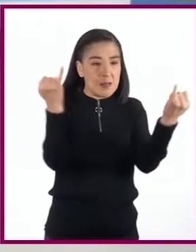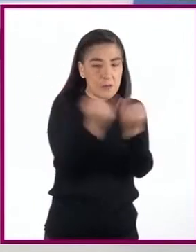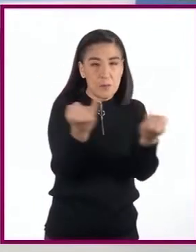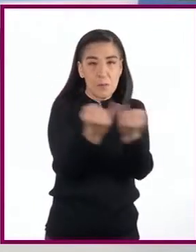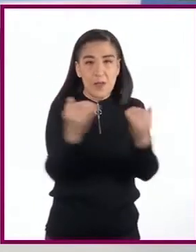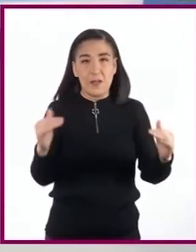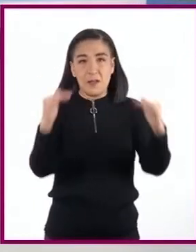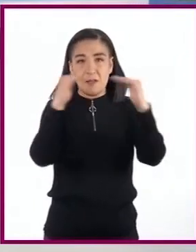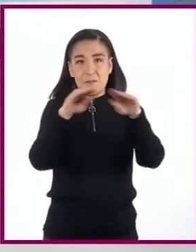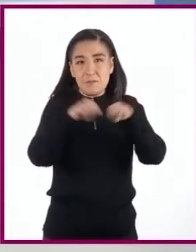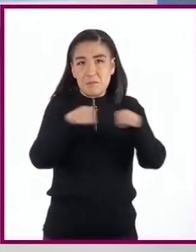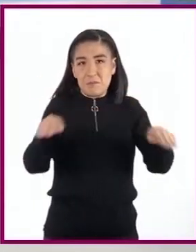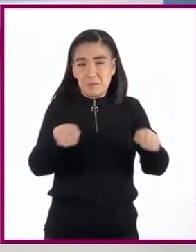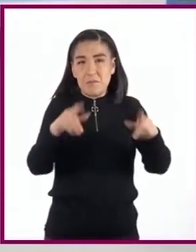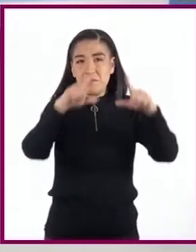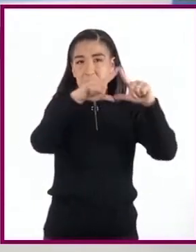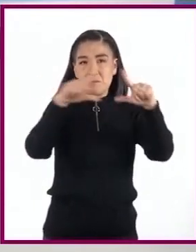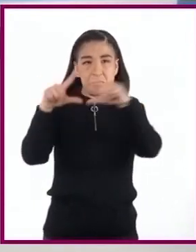triángulos?